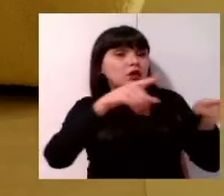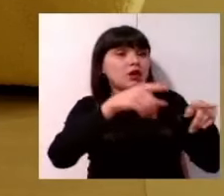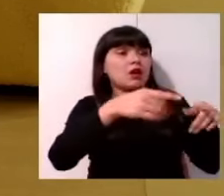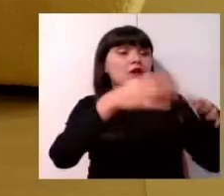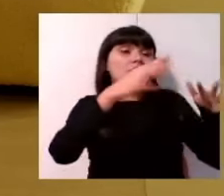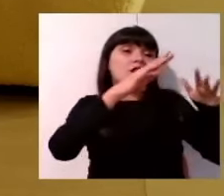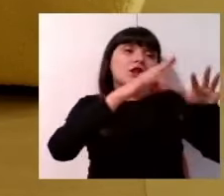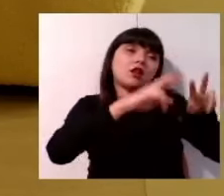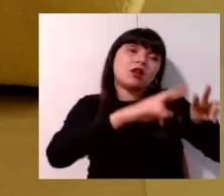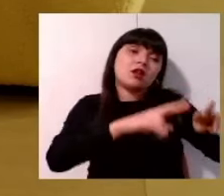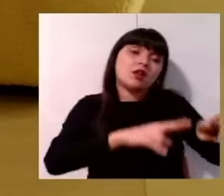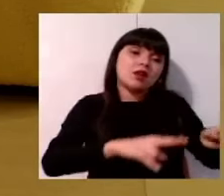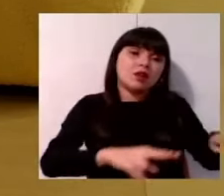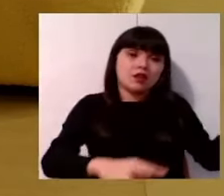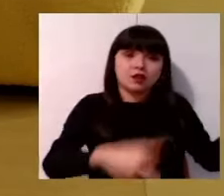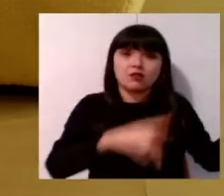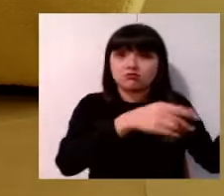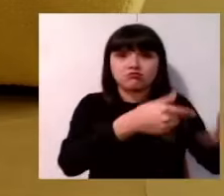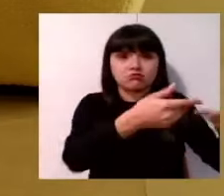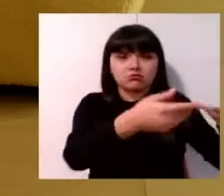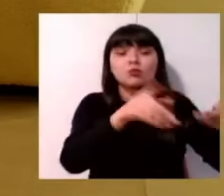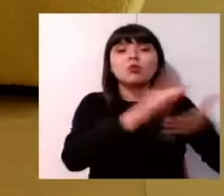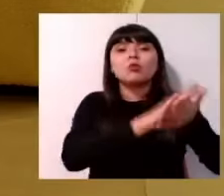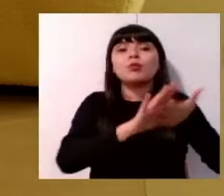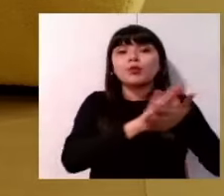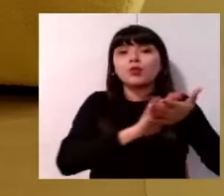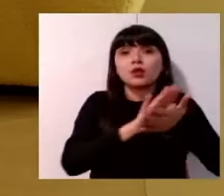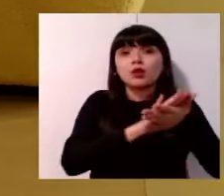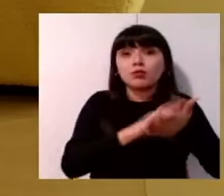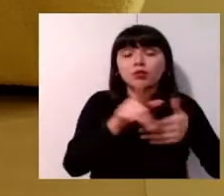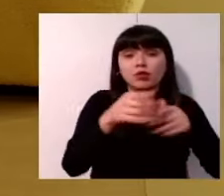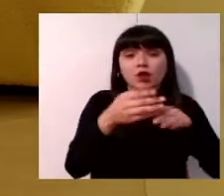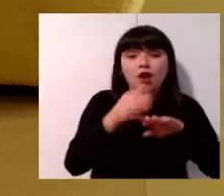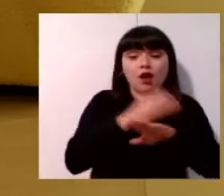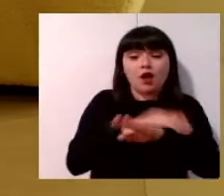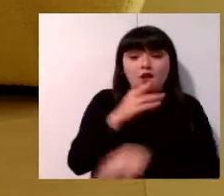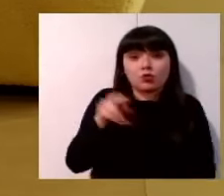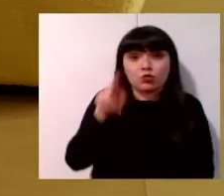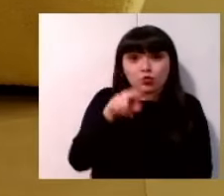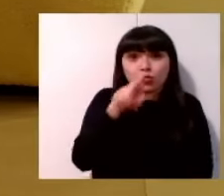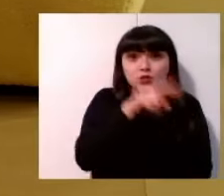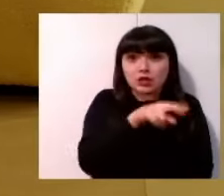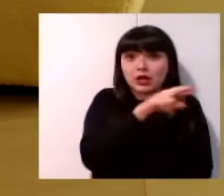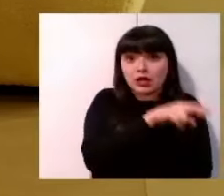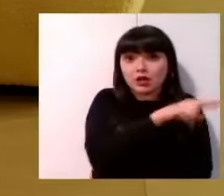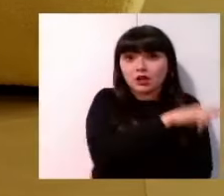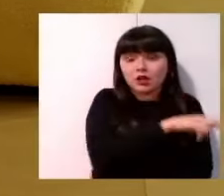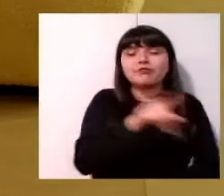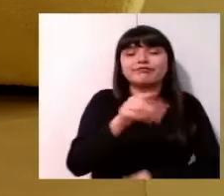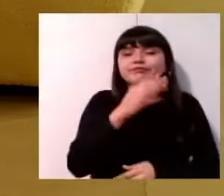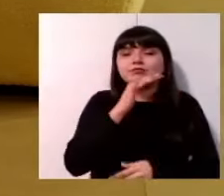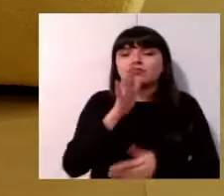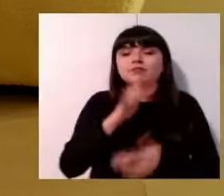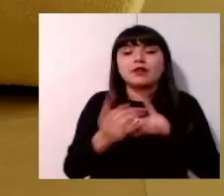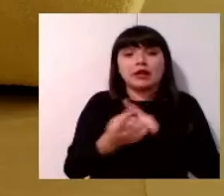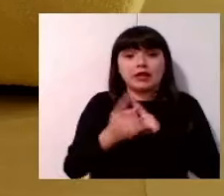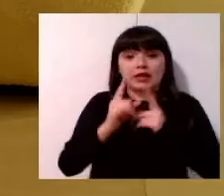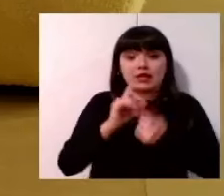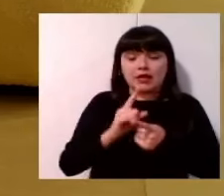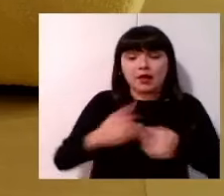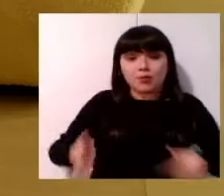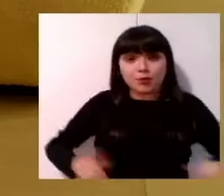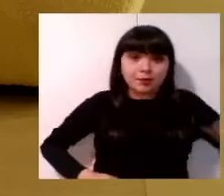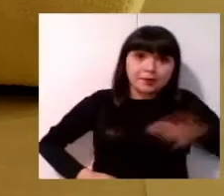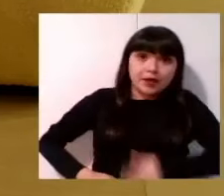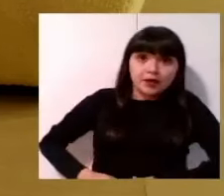pongas cuando estás, por ejemplo, haciendo la rutina previa, si uno, no sé, cuando el cambio de pañal, el masaje, qué sé yo, para inducir como